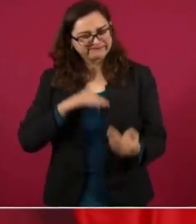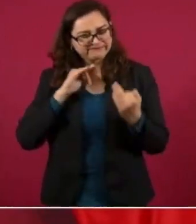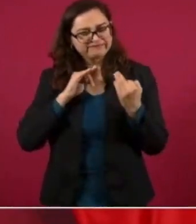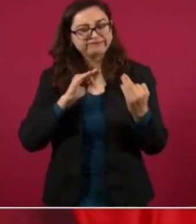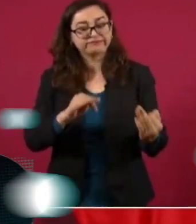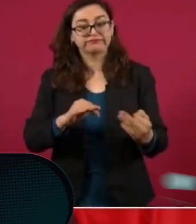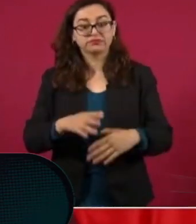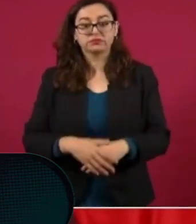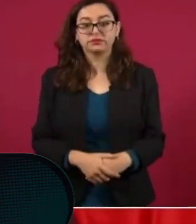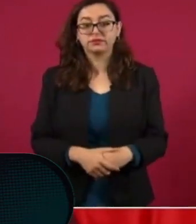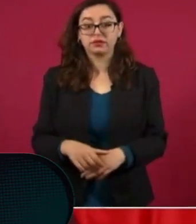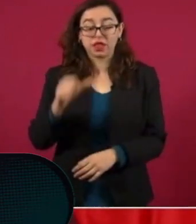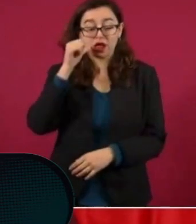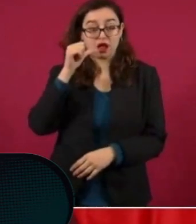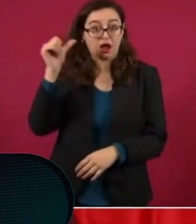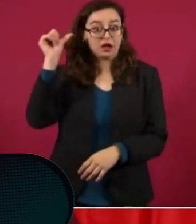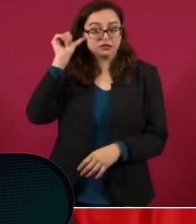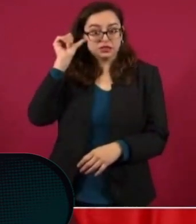la gente